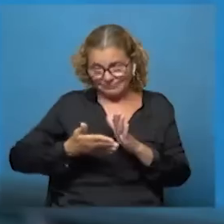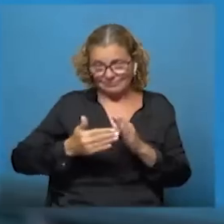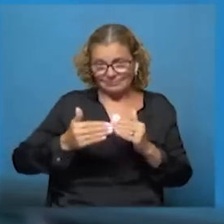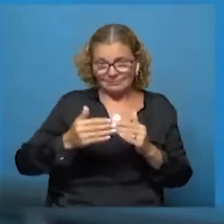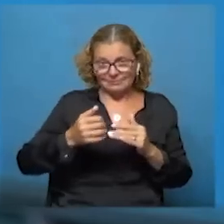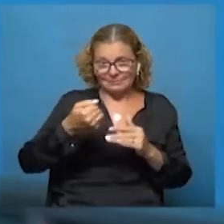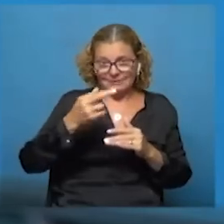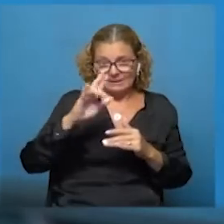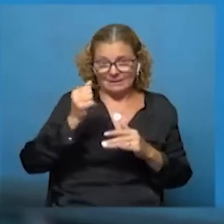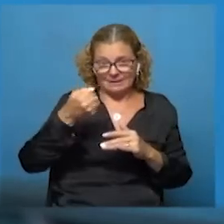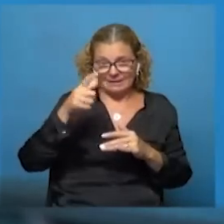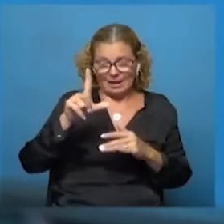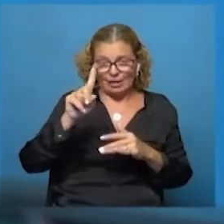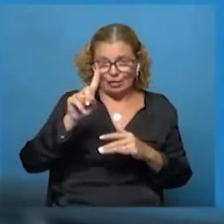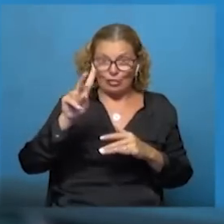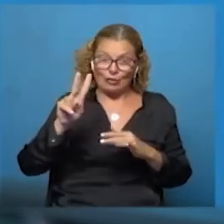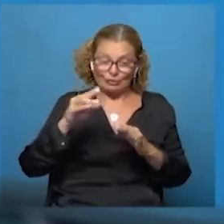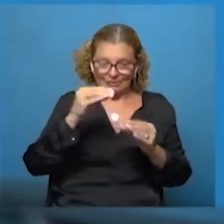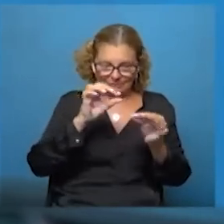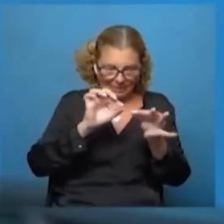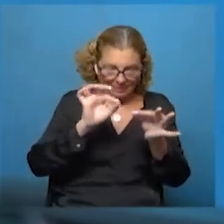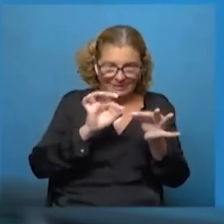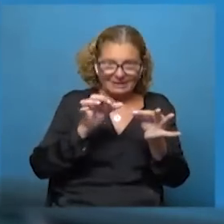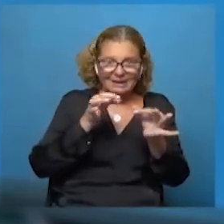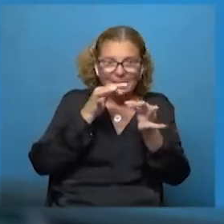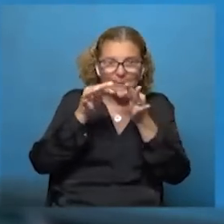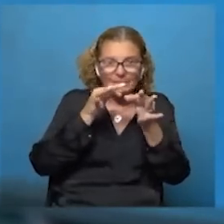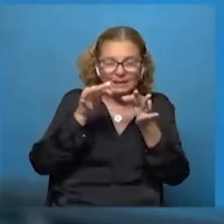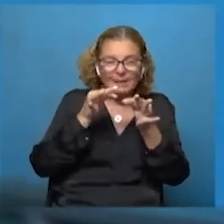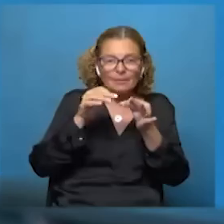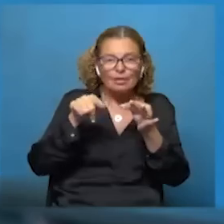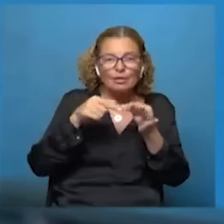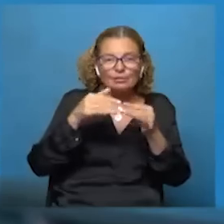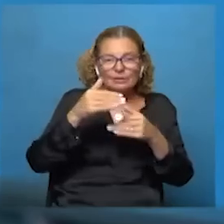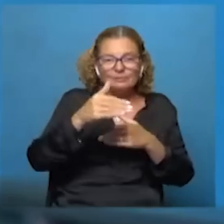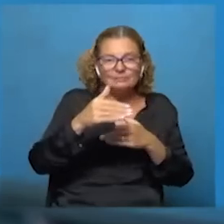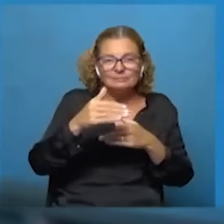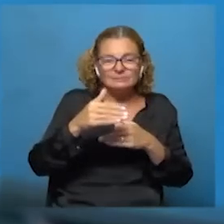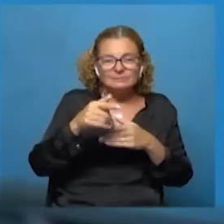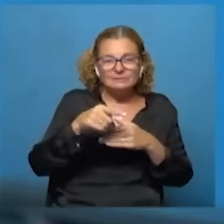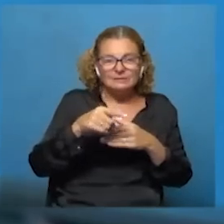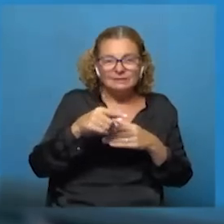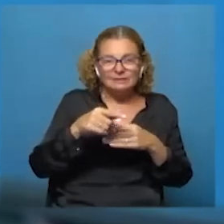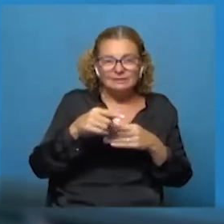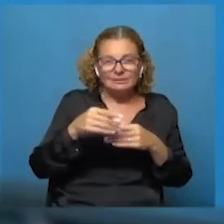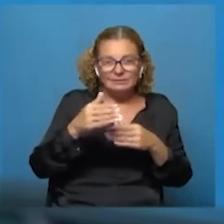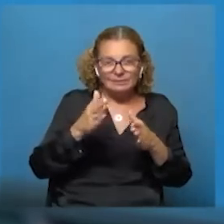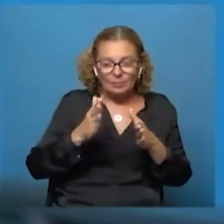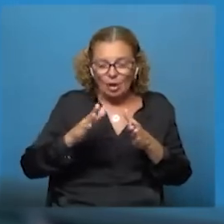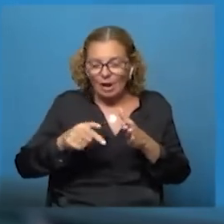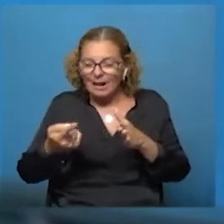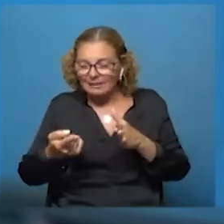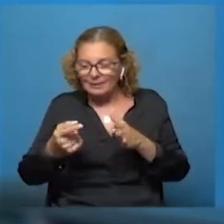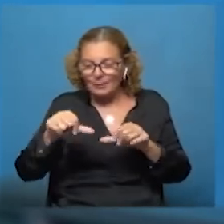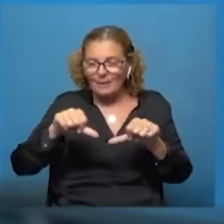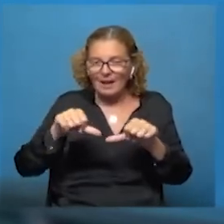haría el 12 y que te explica dónde va a funcionar el operativo si se sale de eso y pasa algo malo